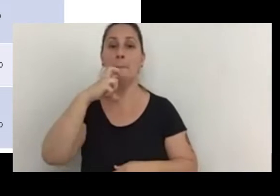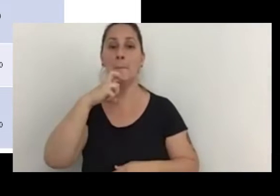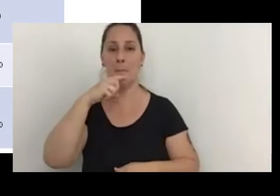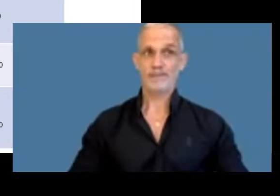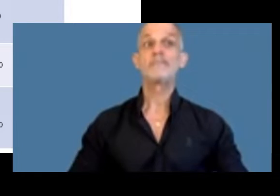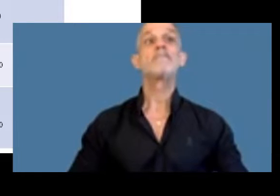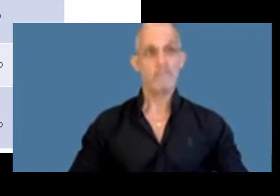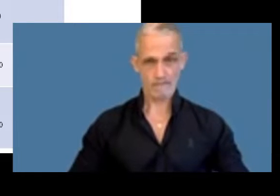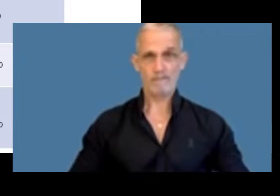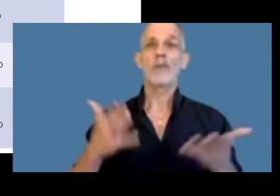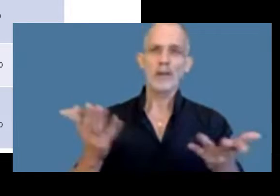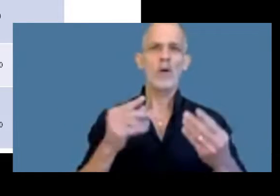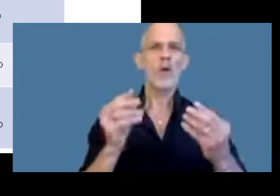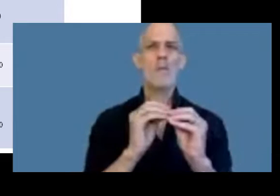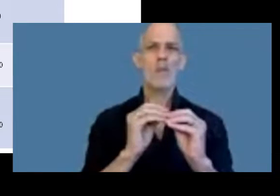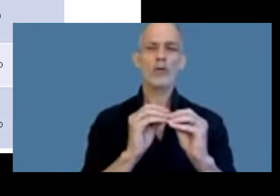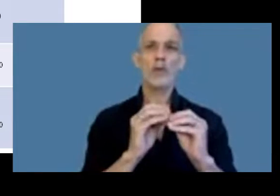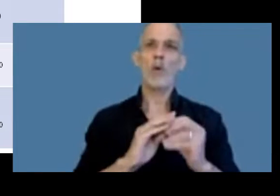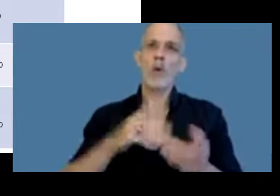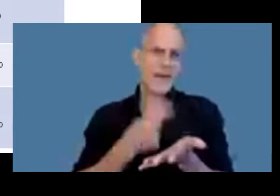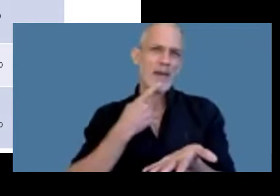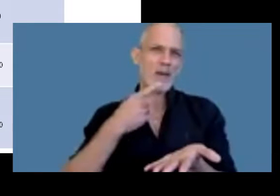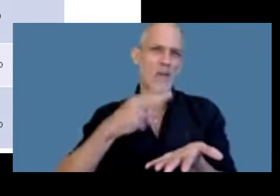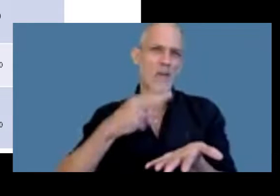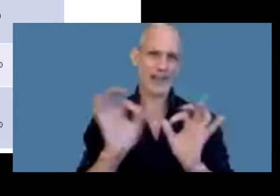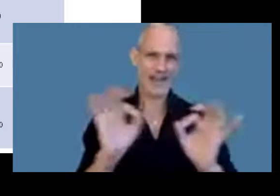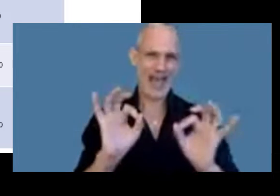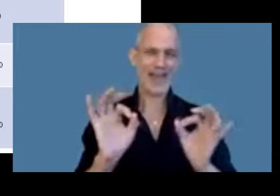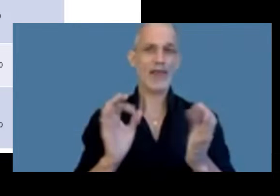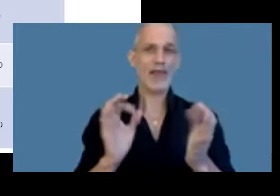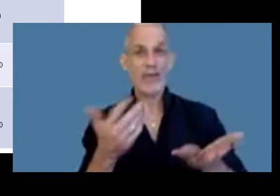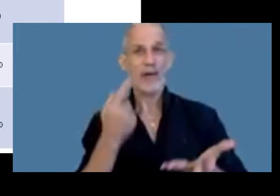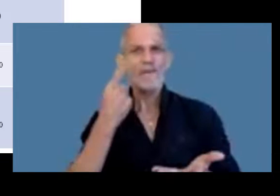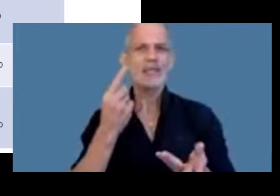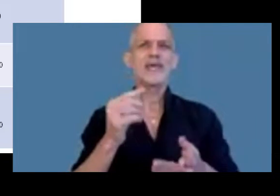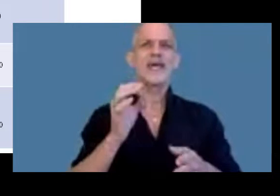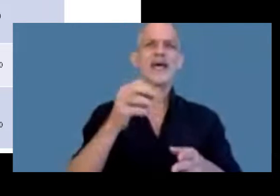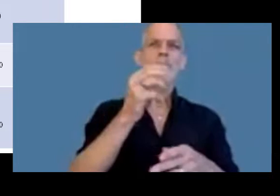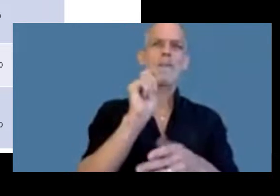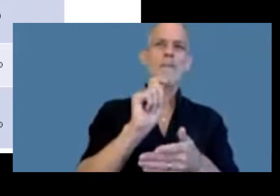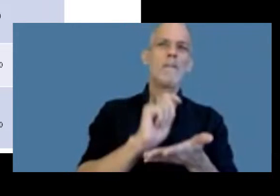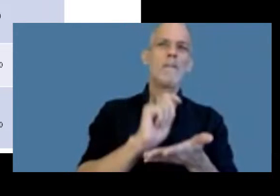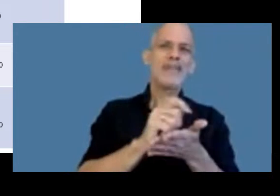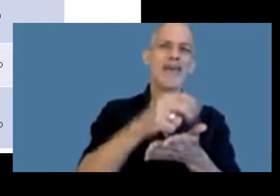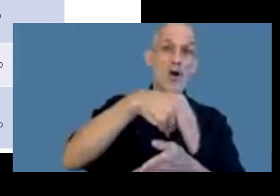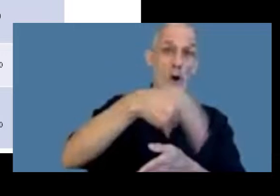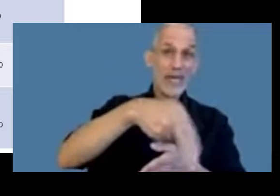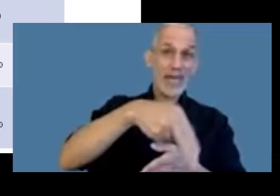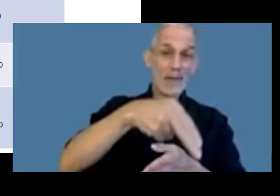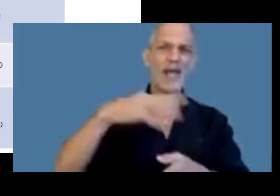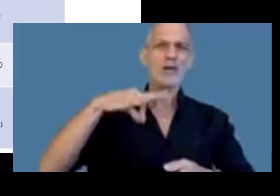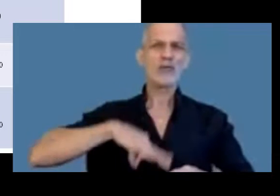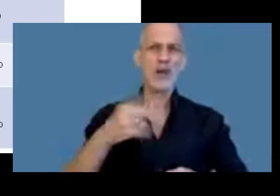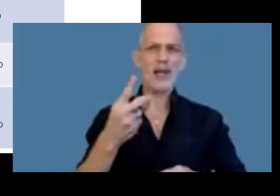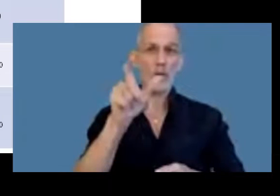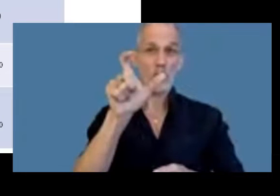principales causas de evasión previsional. Fíjense que en noviembre el salario de una persona que hace